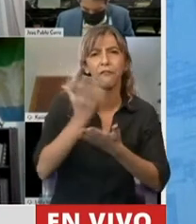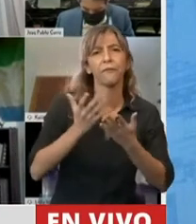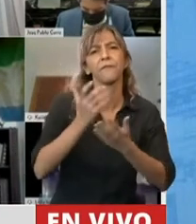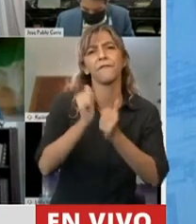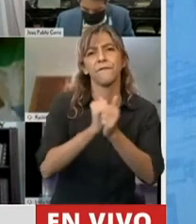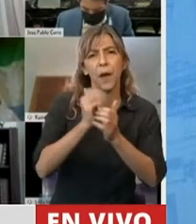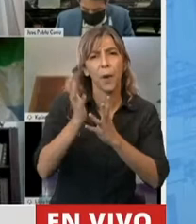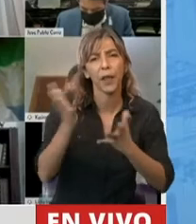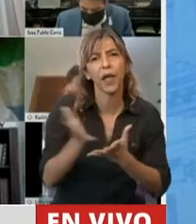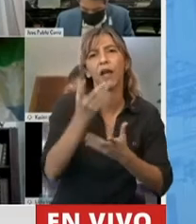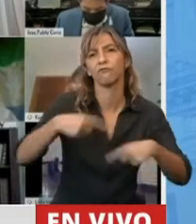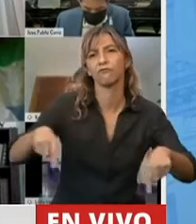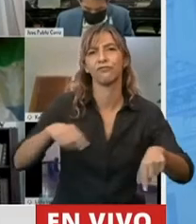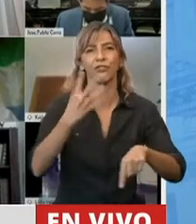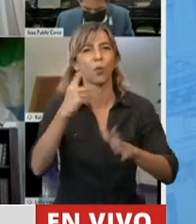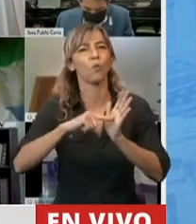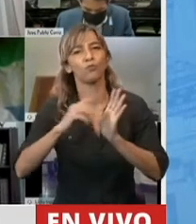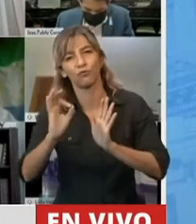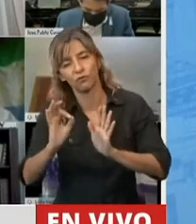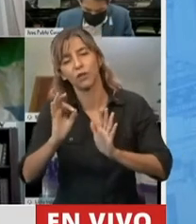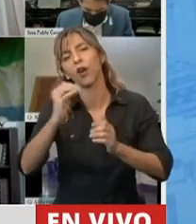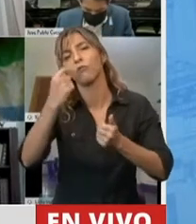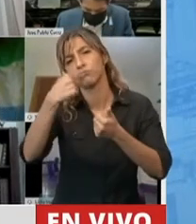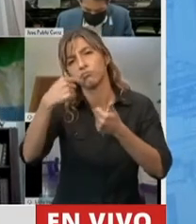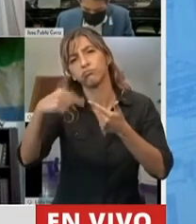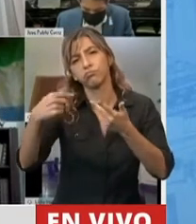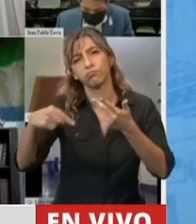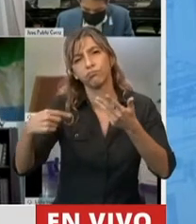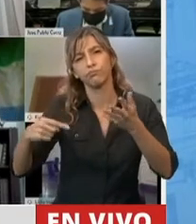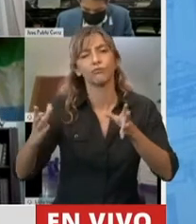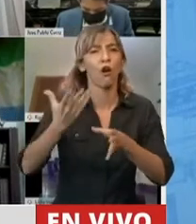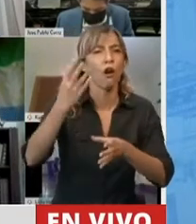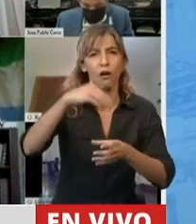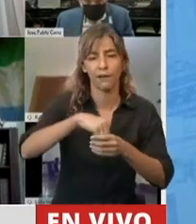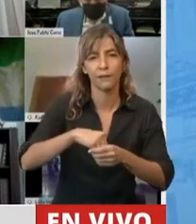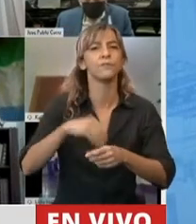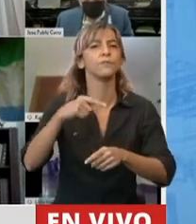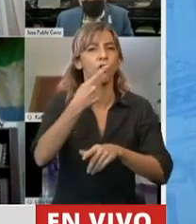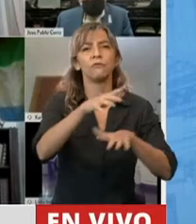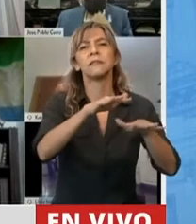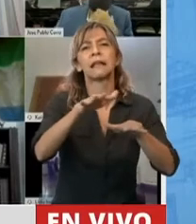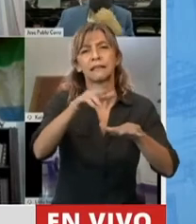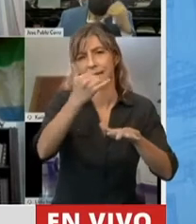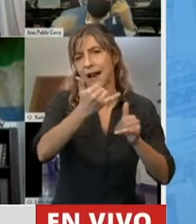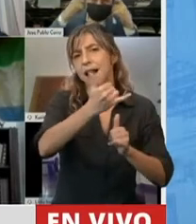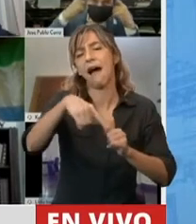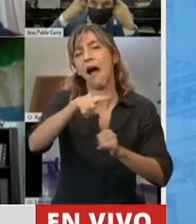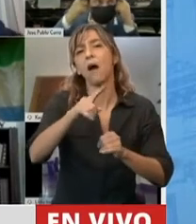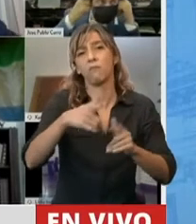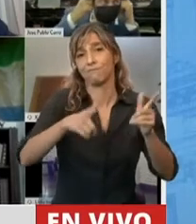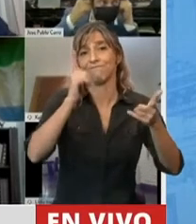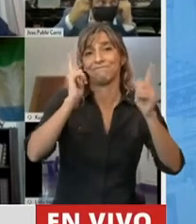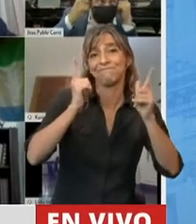bienes 4.0, solo por mencionar algunas. También involucran otras actividades como el